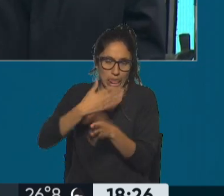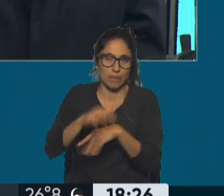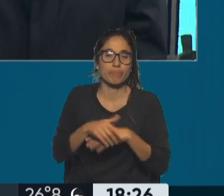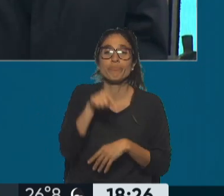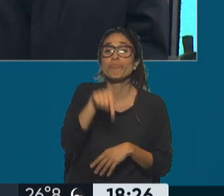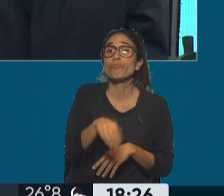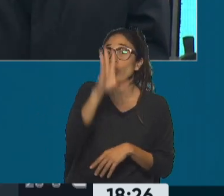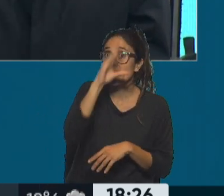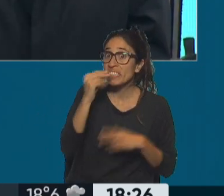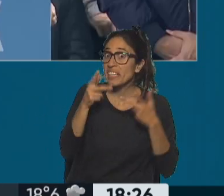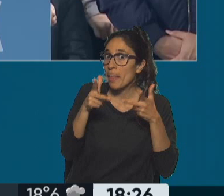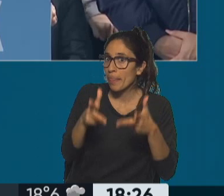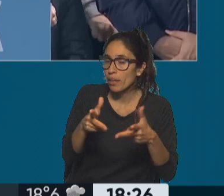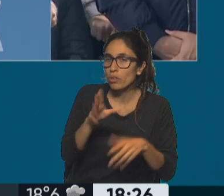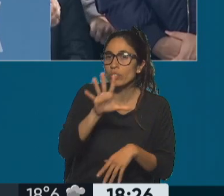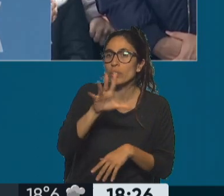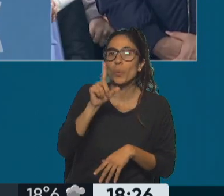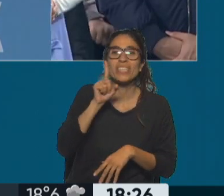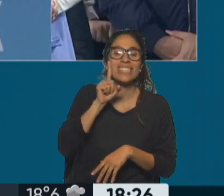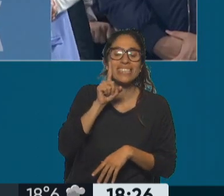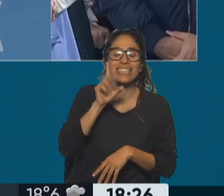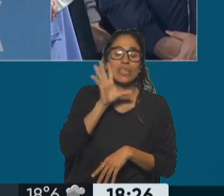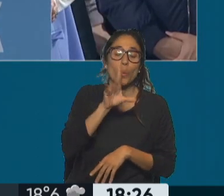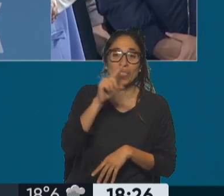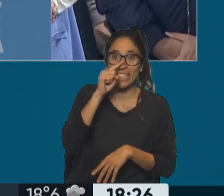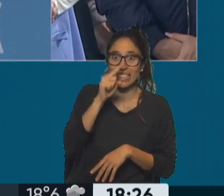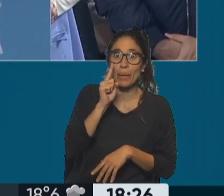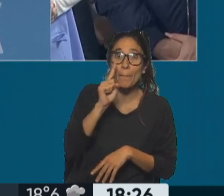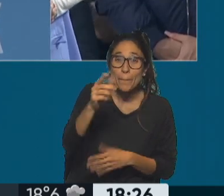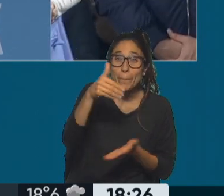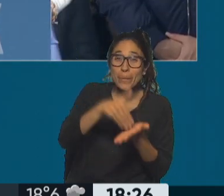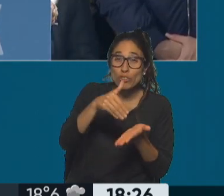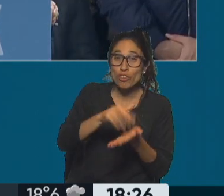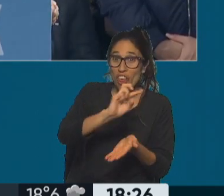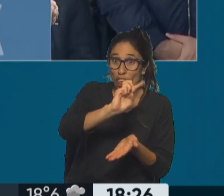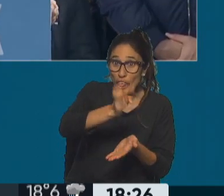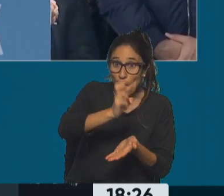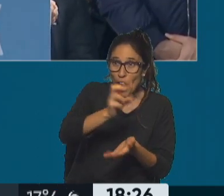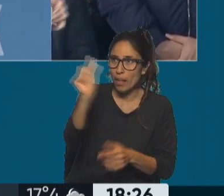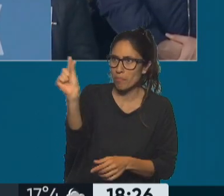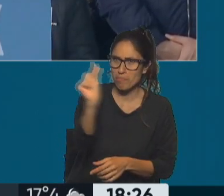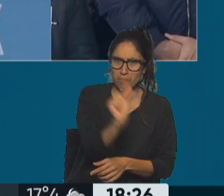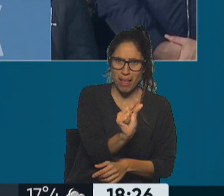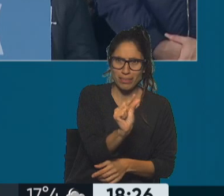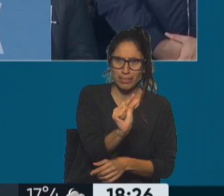57.000 millones de dólares para que gane Macri, y ni así ganó porque no puede organizar